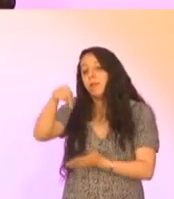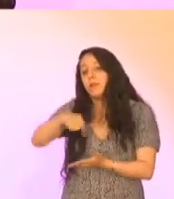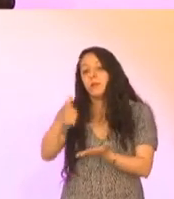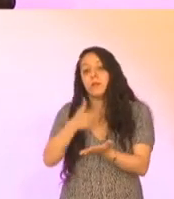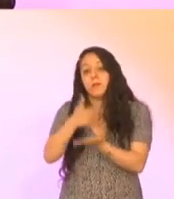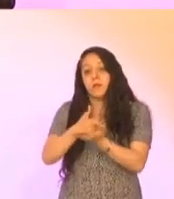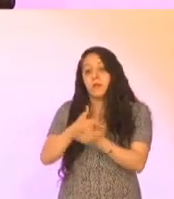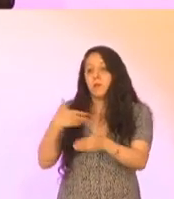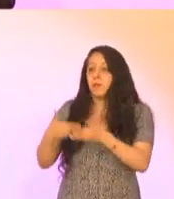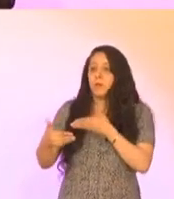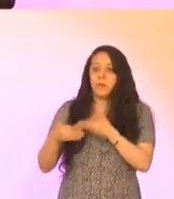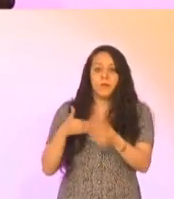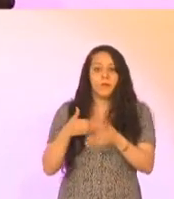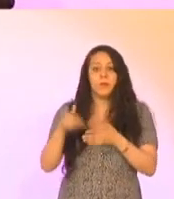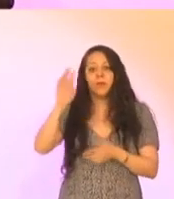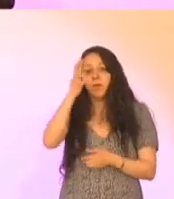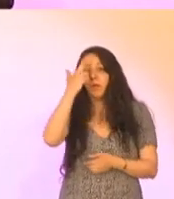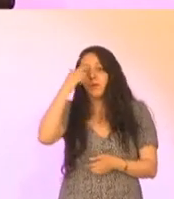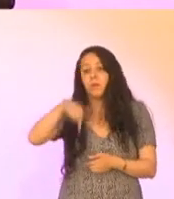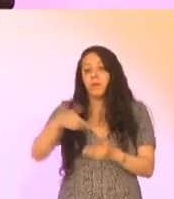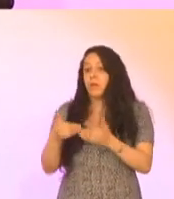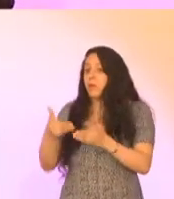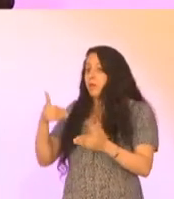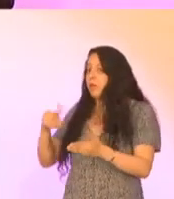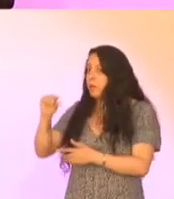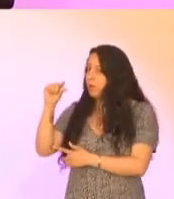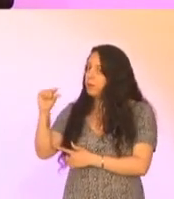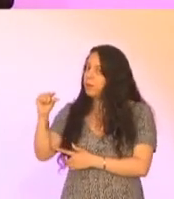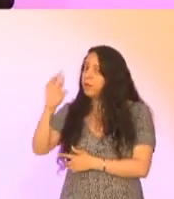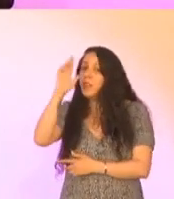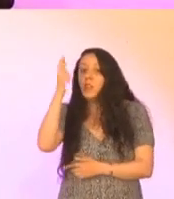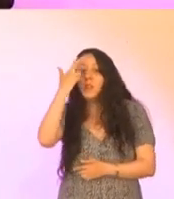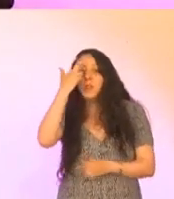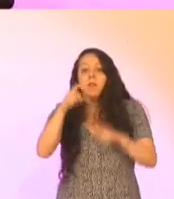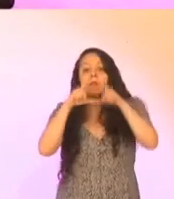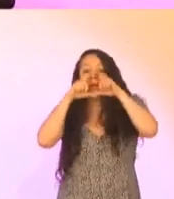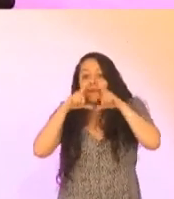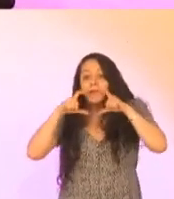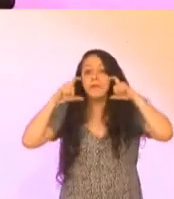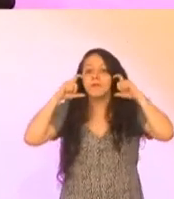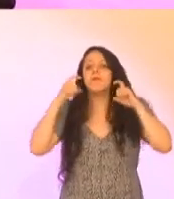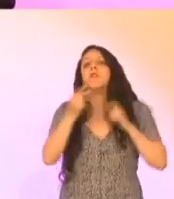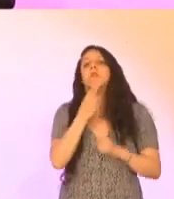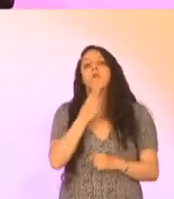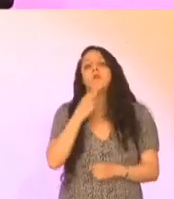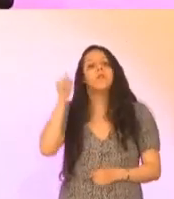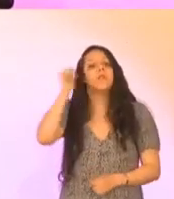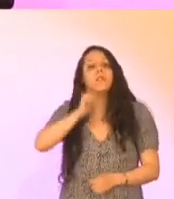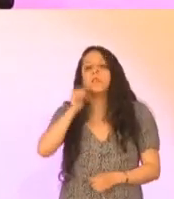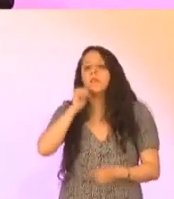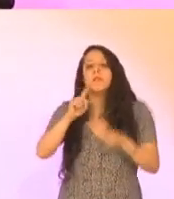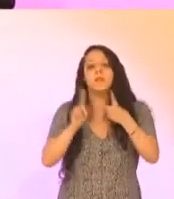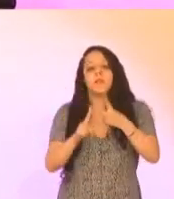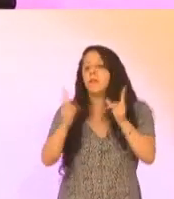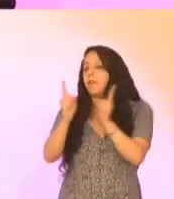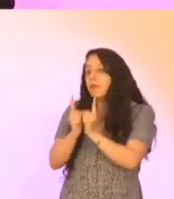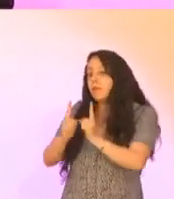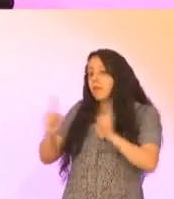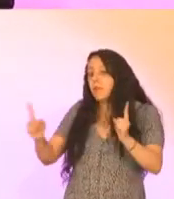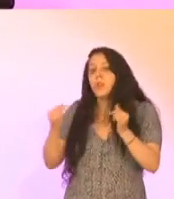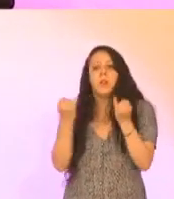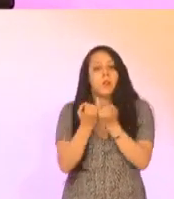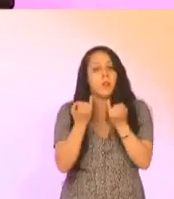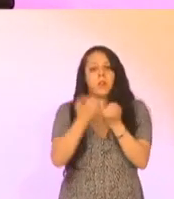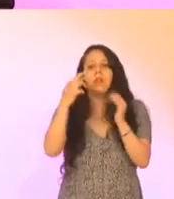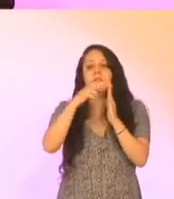antes de continuar les recordamos mantener en todo momento el uso de cubrebocas la sana distancia y todas las medidas de cuidado